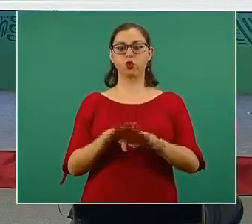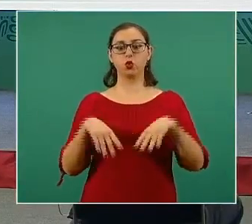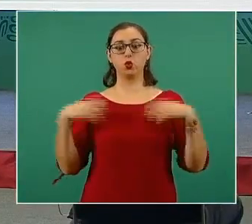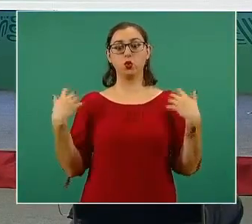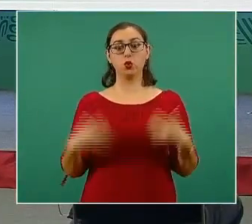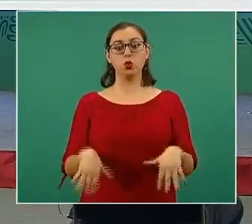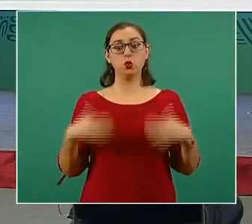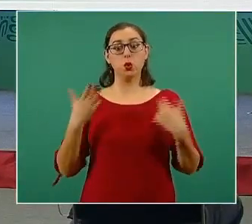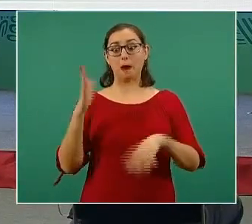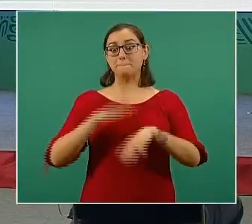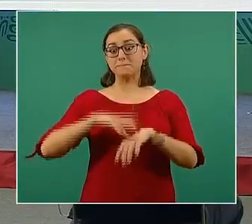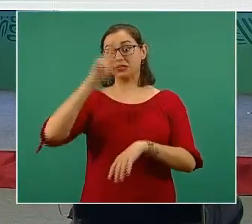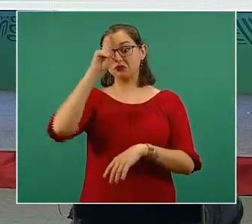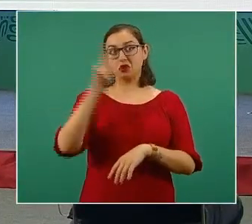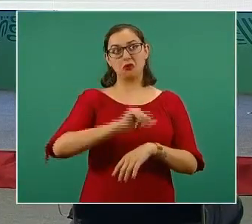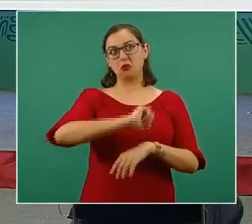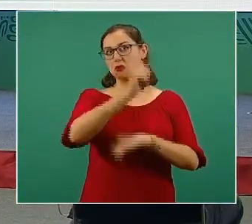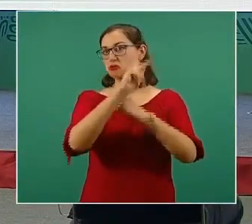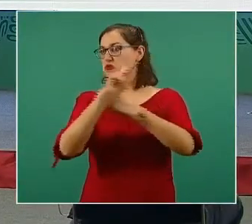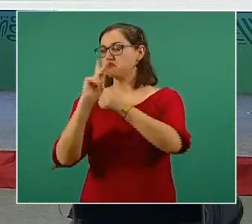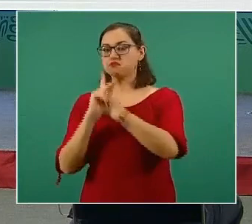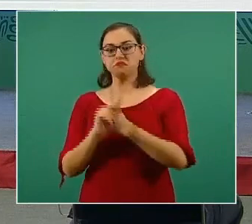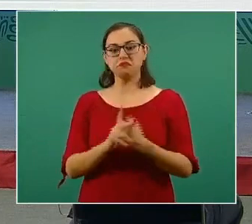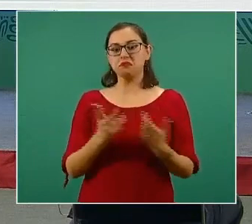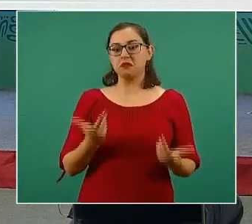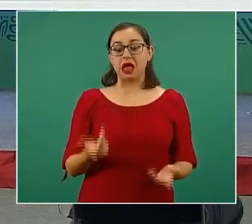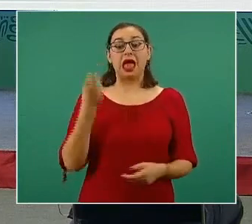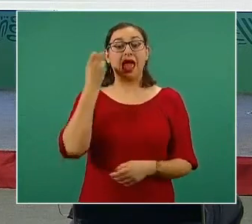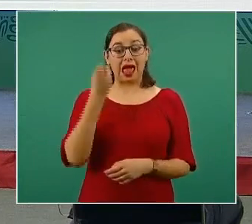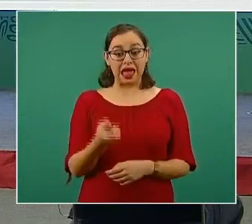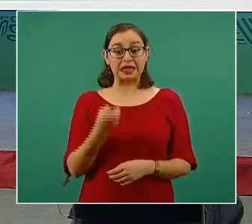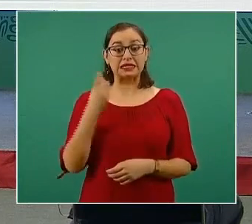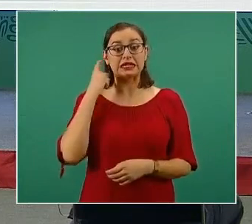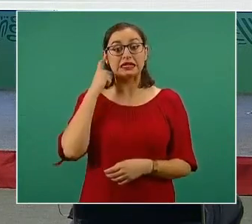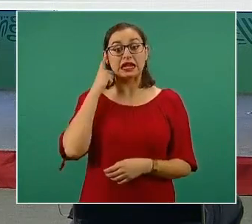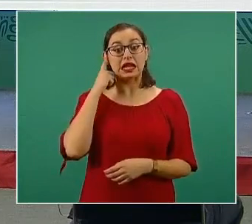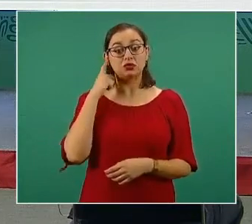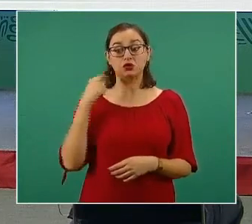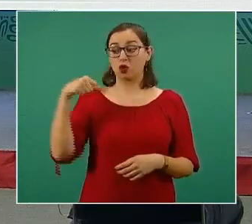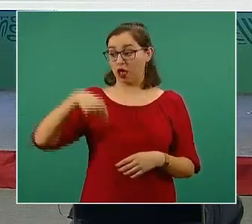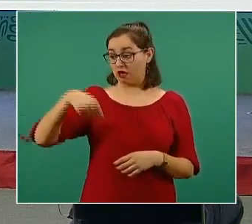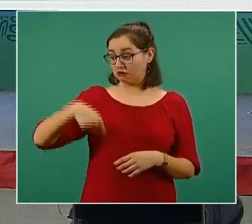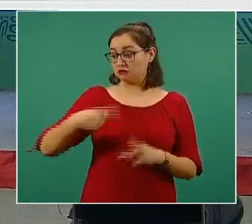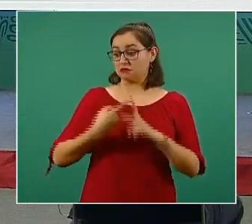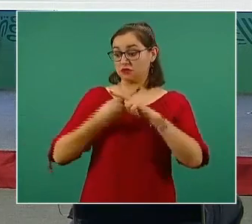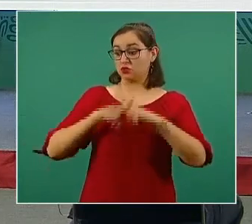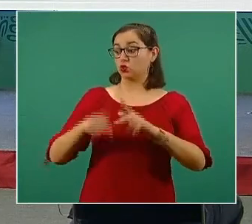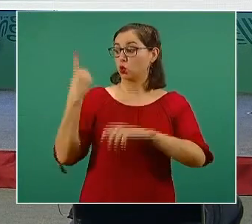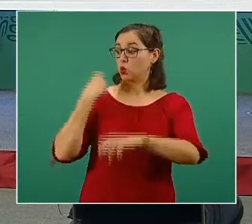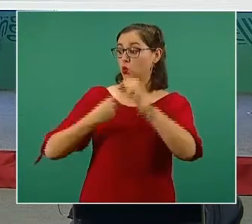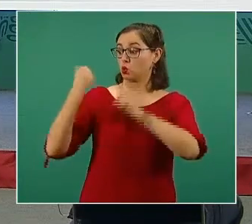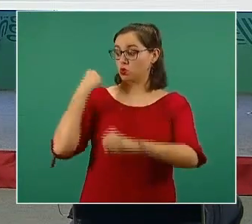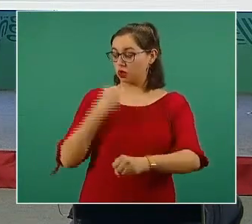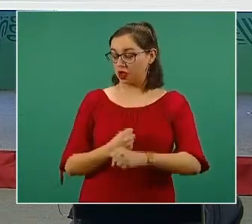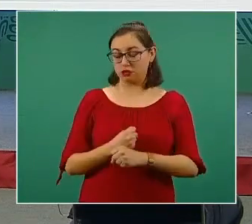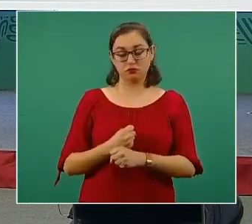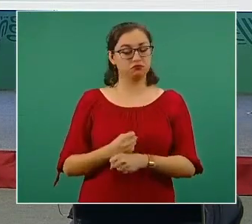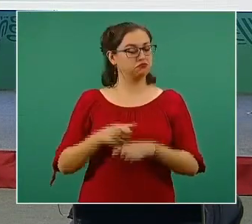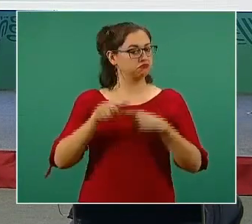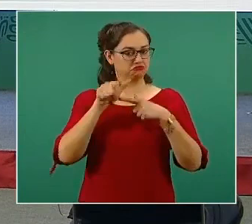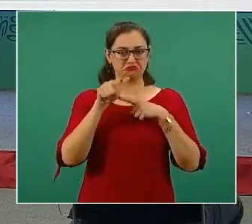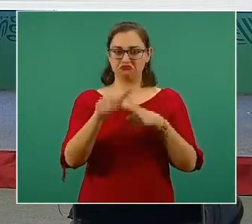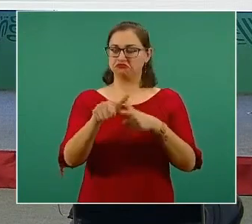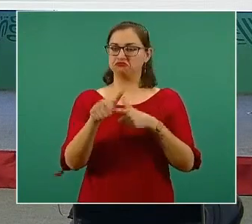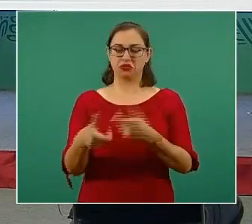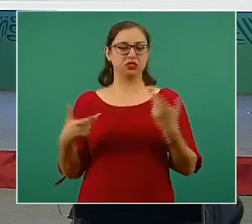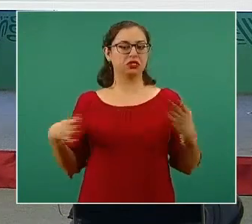fue parte del programa de la Jornada Nacional de Sana Distancia y su continuación con el semáforo de